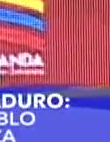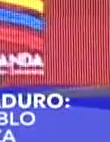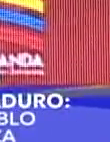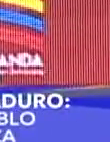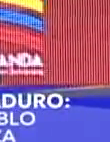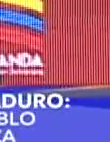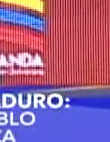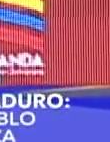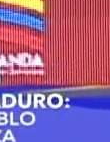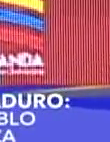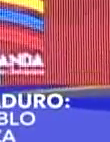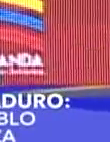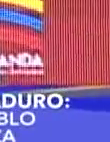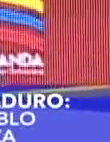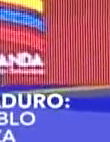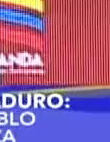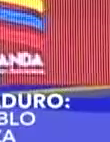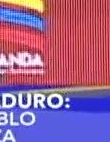y Cuba.